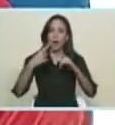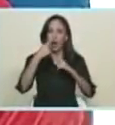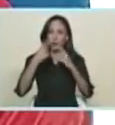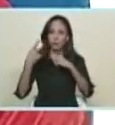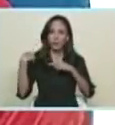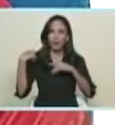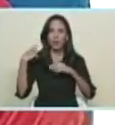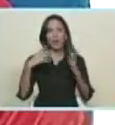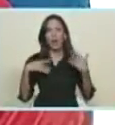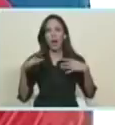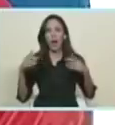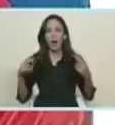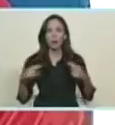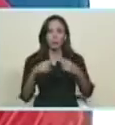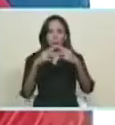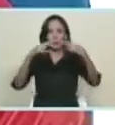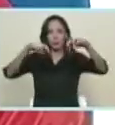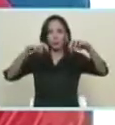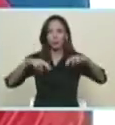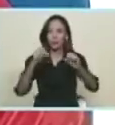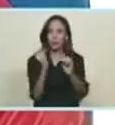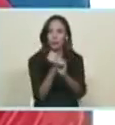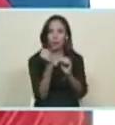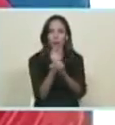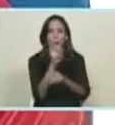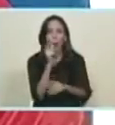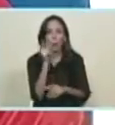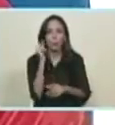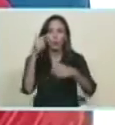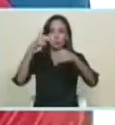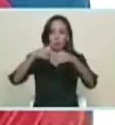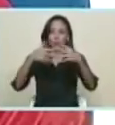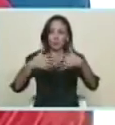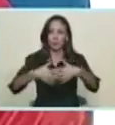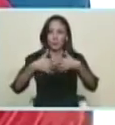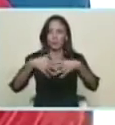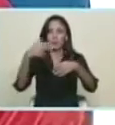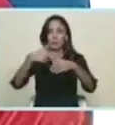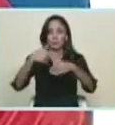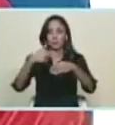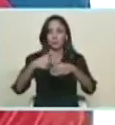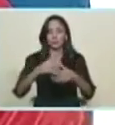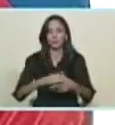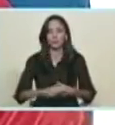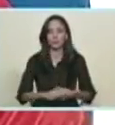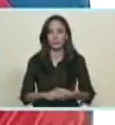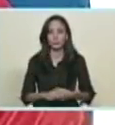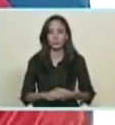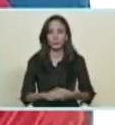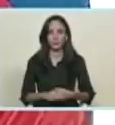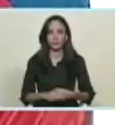que tuvieron con los trabajadores y trabajadoras de PDVSA.